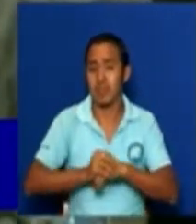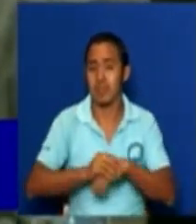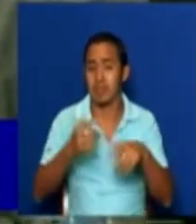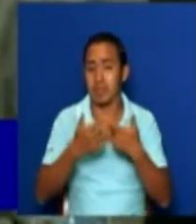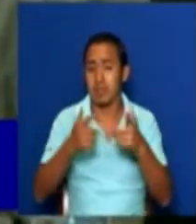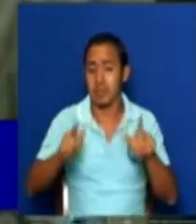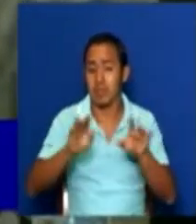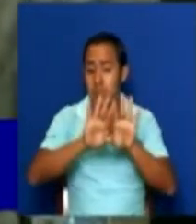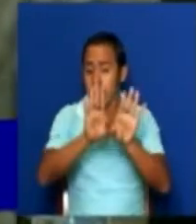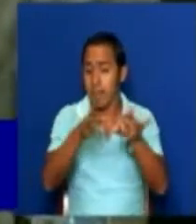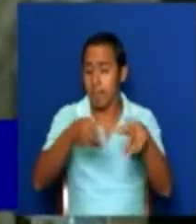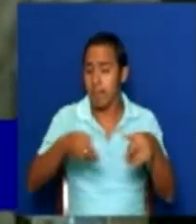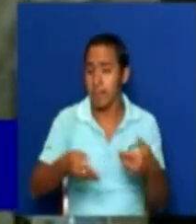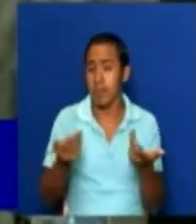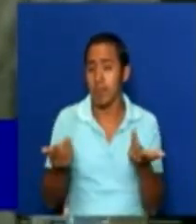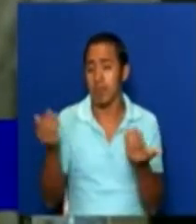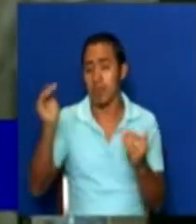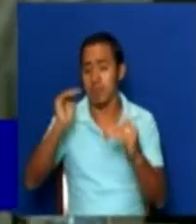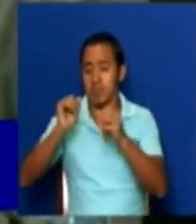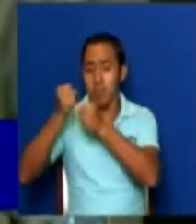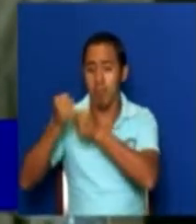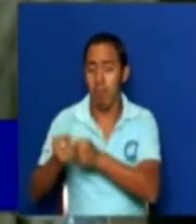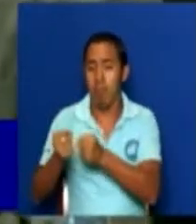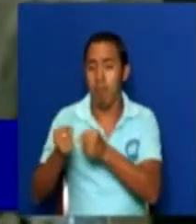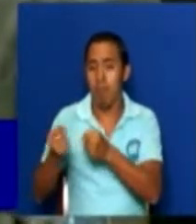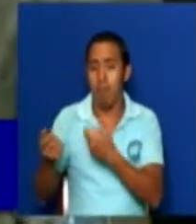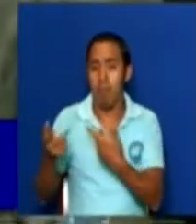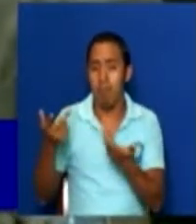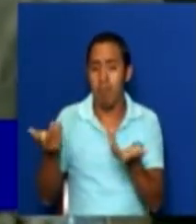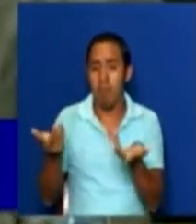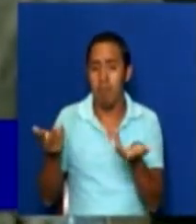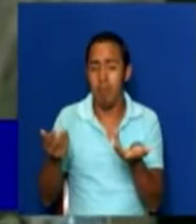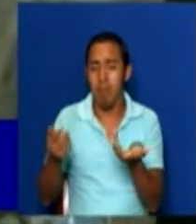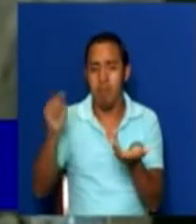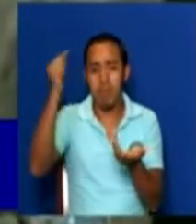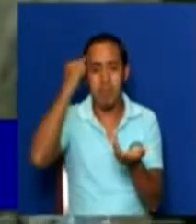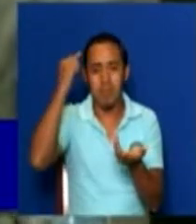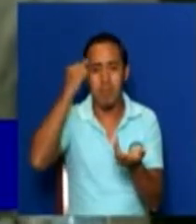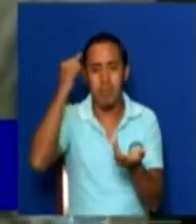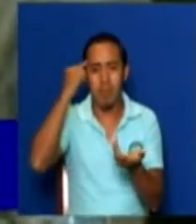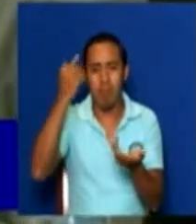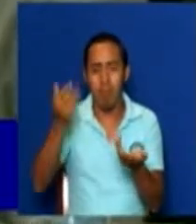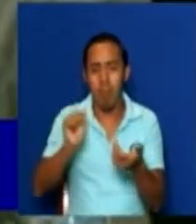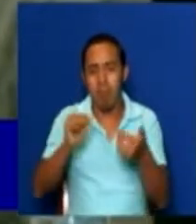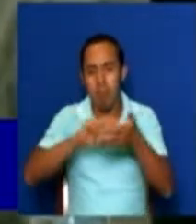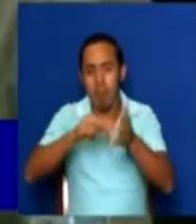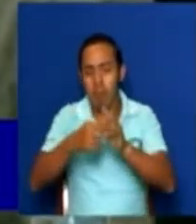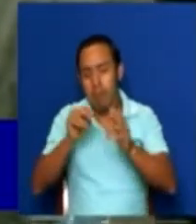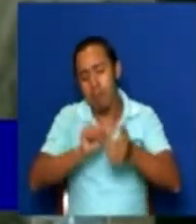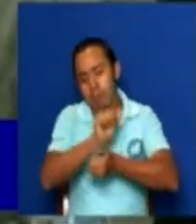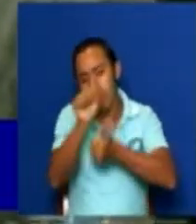liberación femenina a la condición de los hombres, porque esa es una concepción de subordinación.